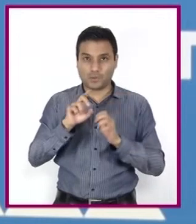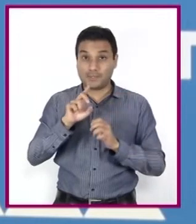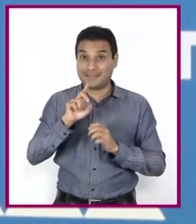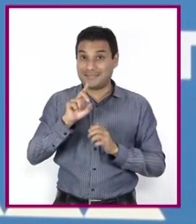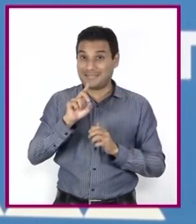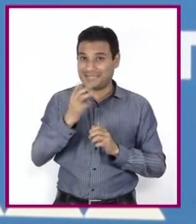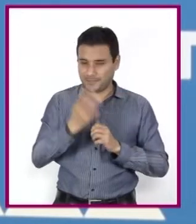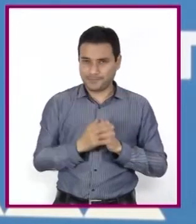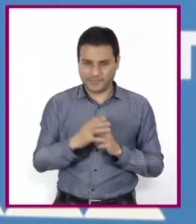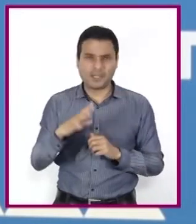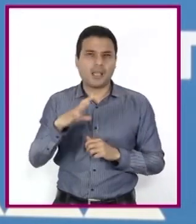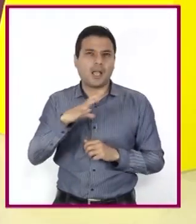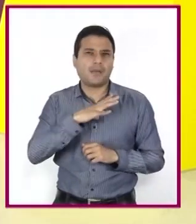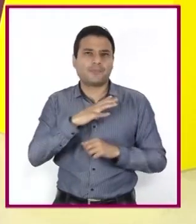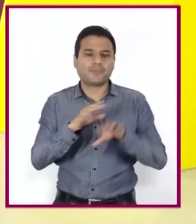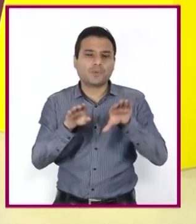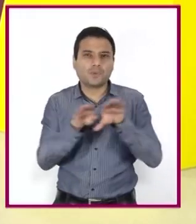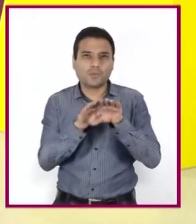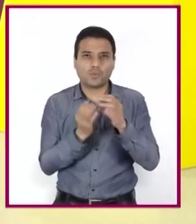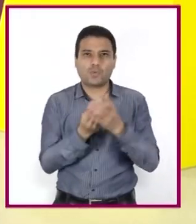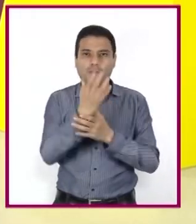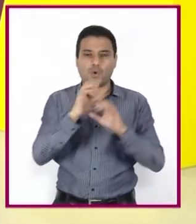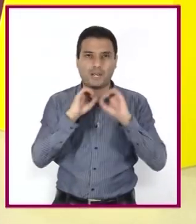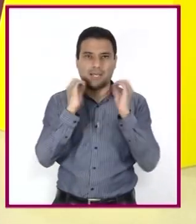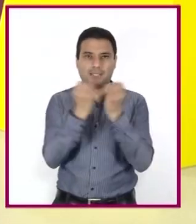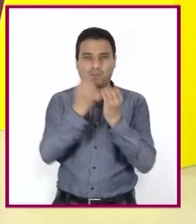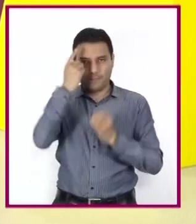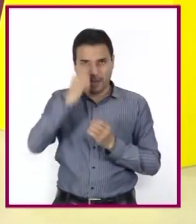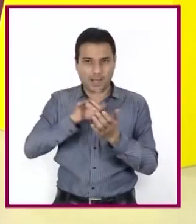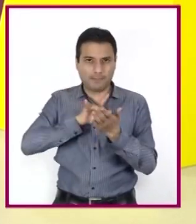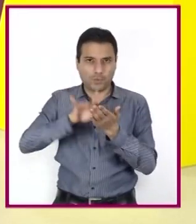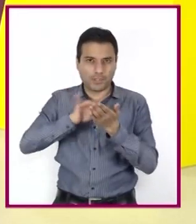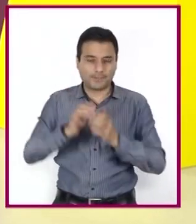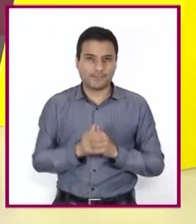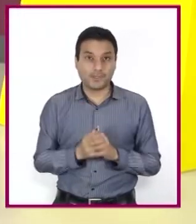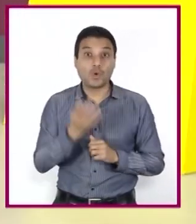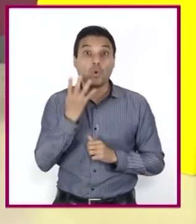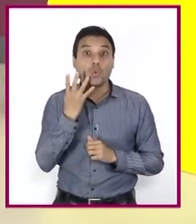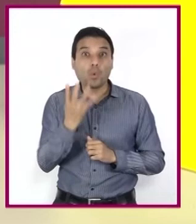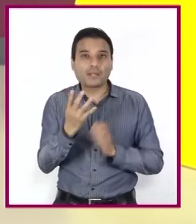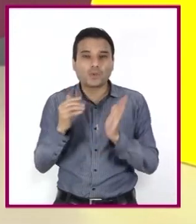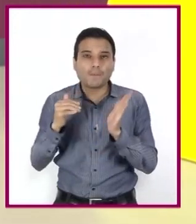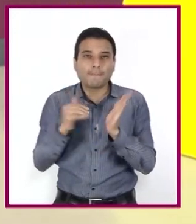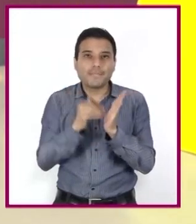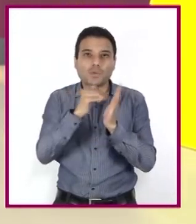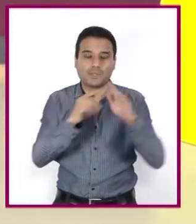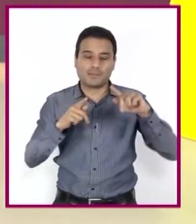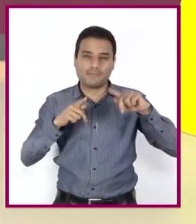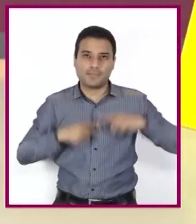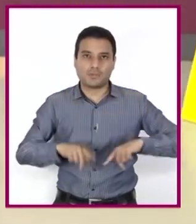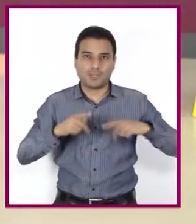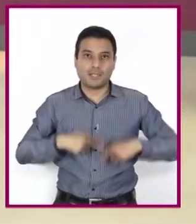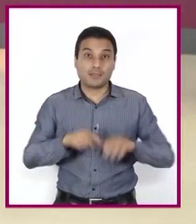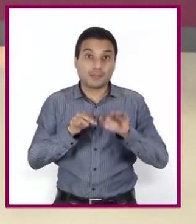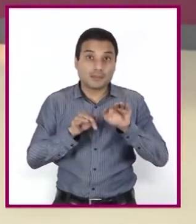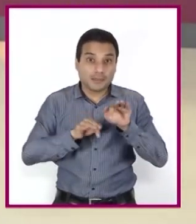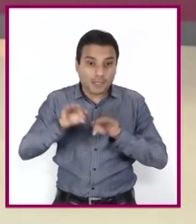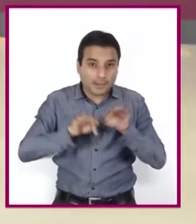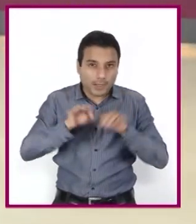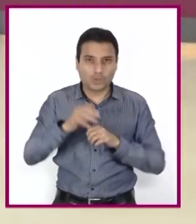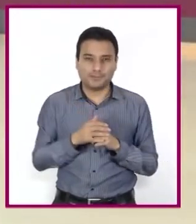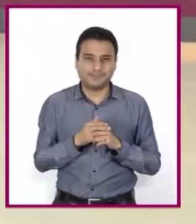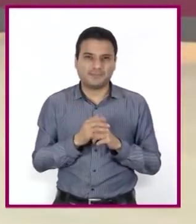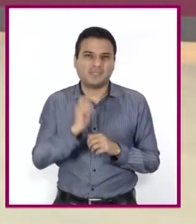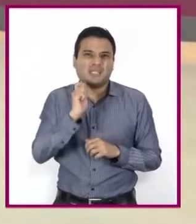la promoción de obras públicas, que creó 4 millones de puestos de trabajo en el sector de obras públicas